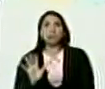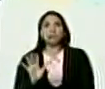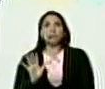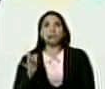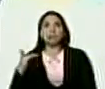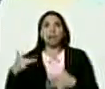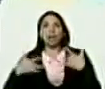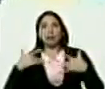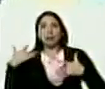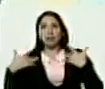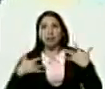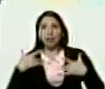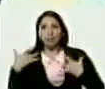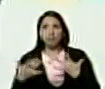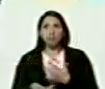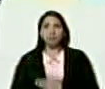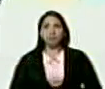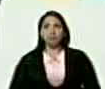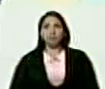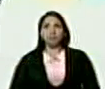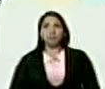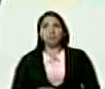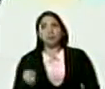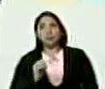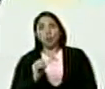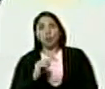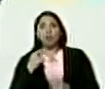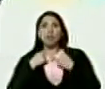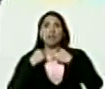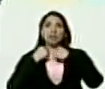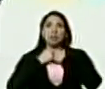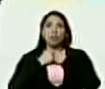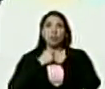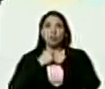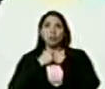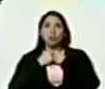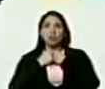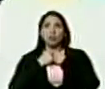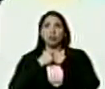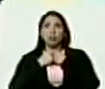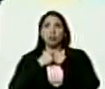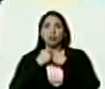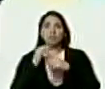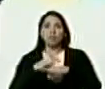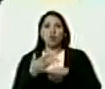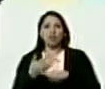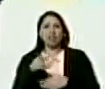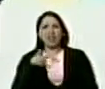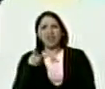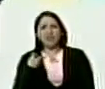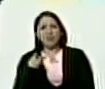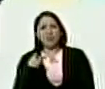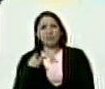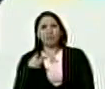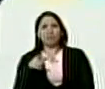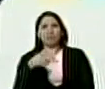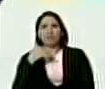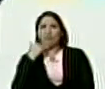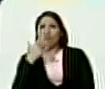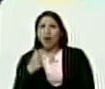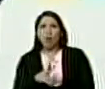actividad, o estos sacerdotes pues que actúan de manera pervertida.